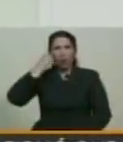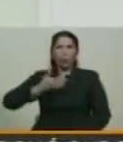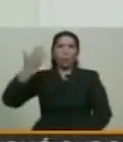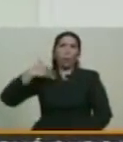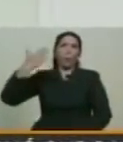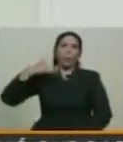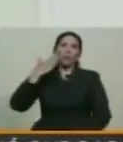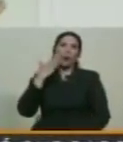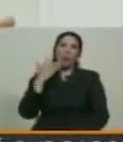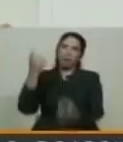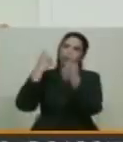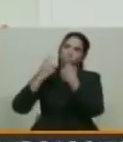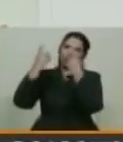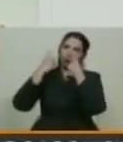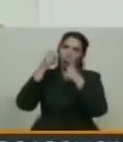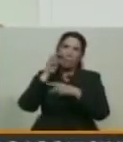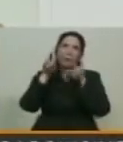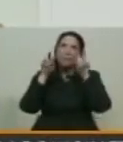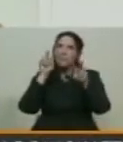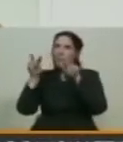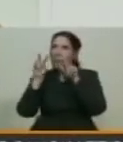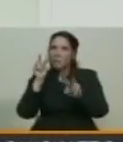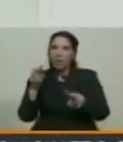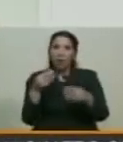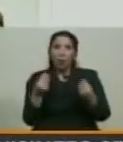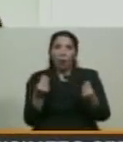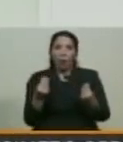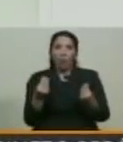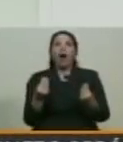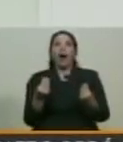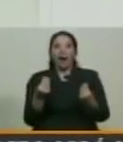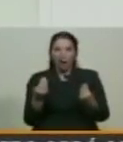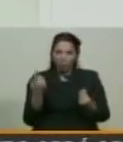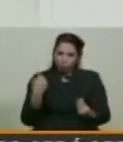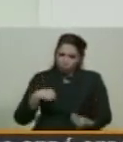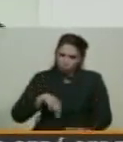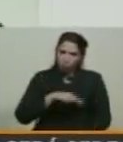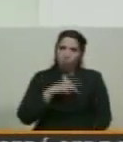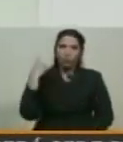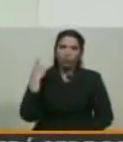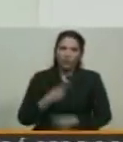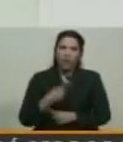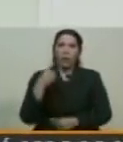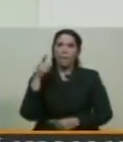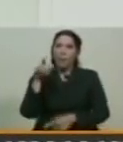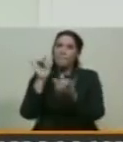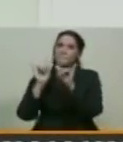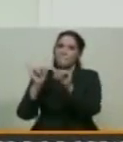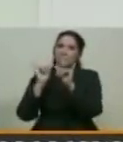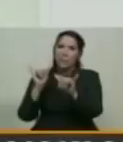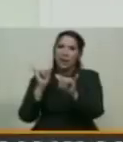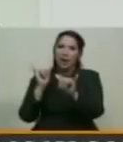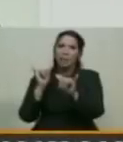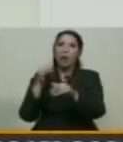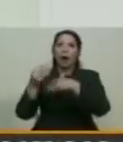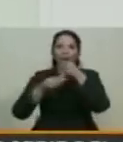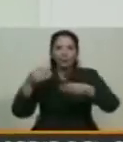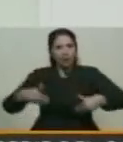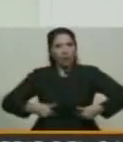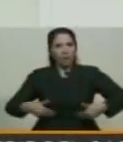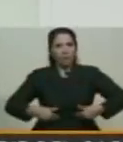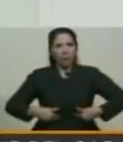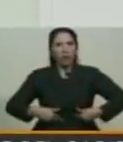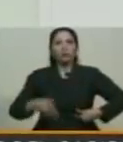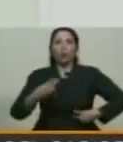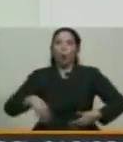bueno, debemos todos hacer los esfuerzos todos los que estamos comprometidos en esta tarea para